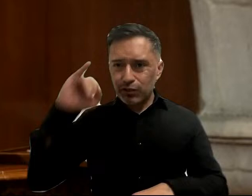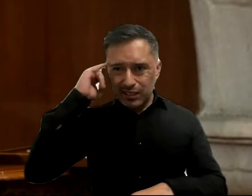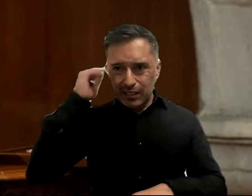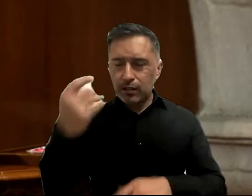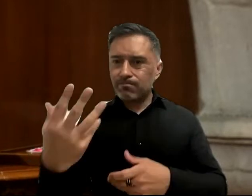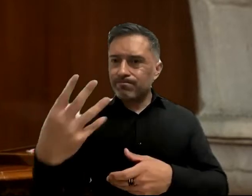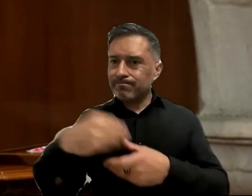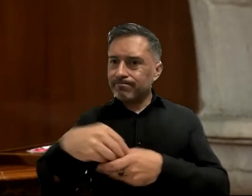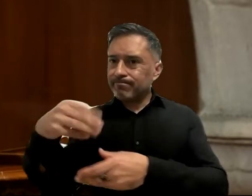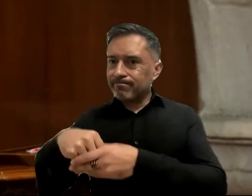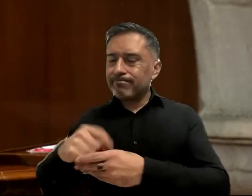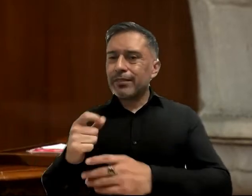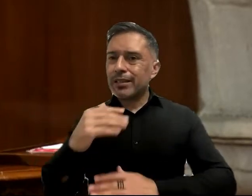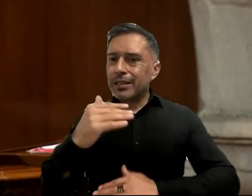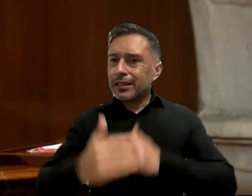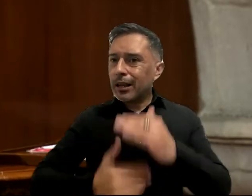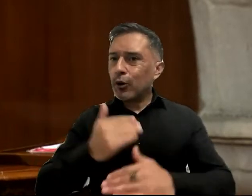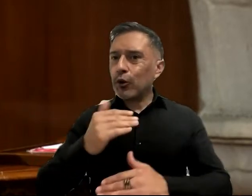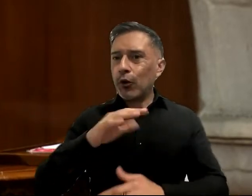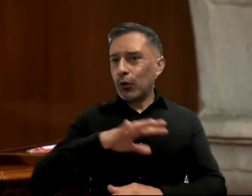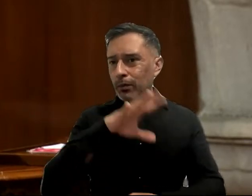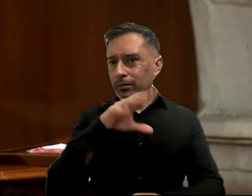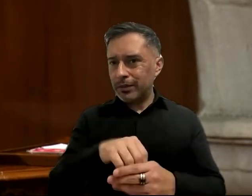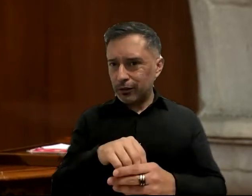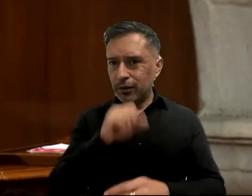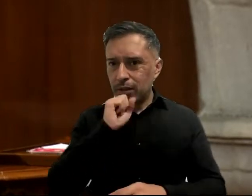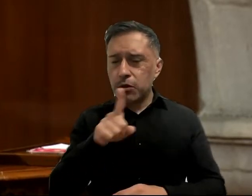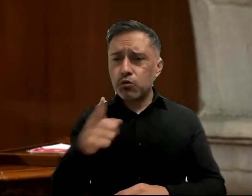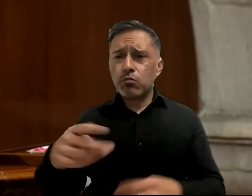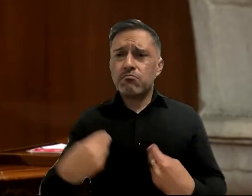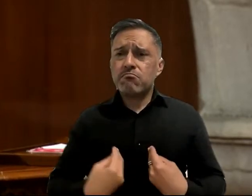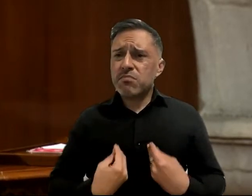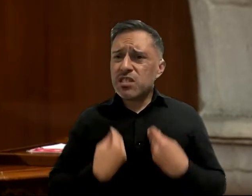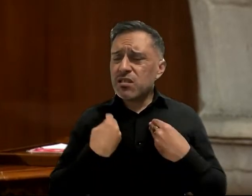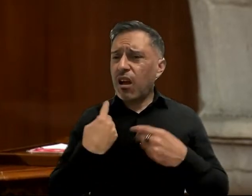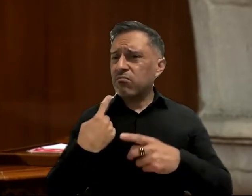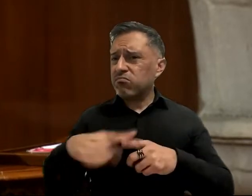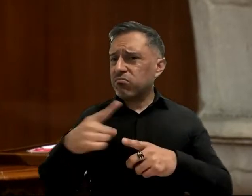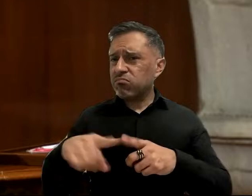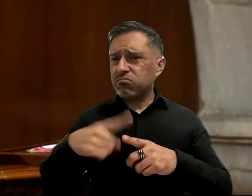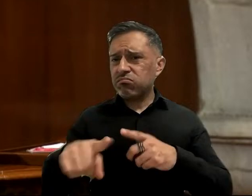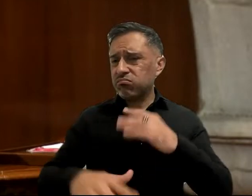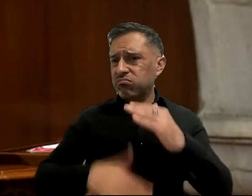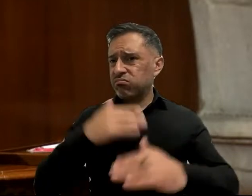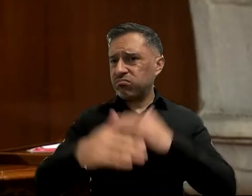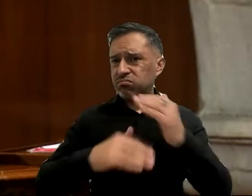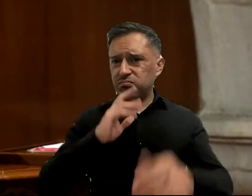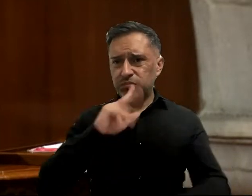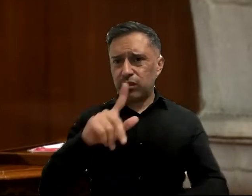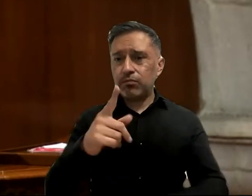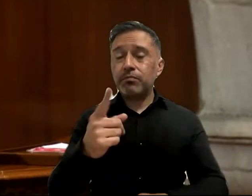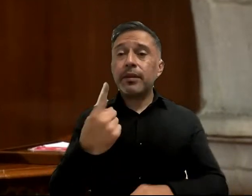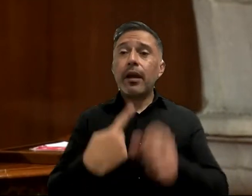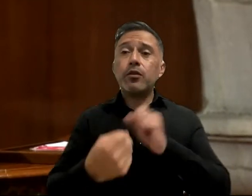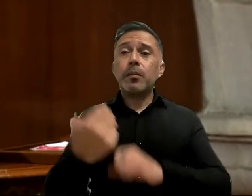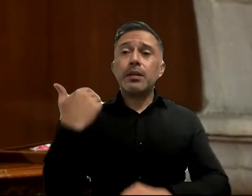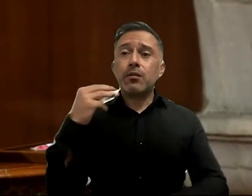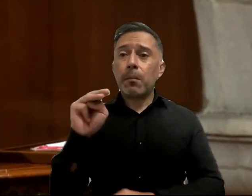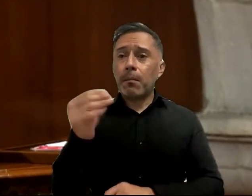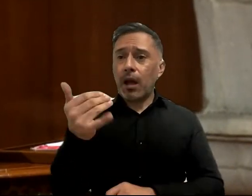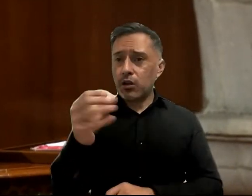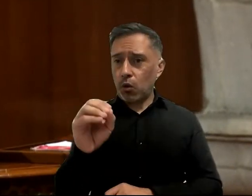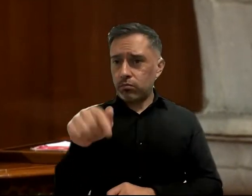desarrollo integral y la mejora de sus condiciones de vida. En mayo del año pasado se publicó el decreto